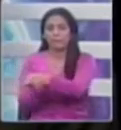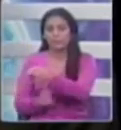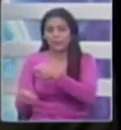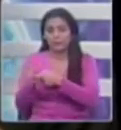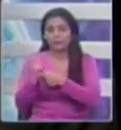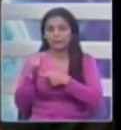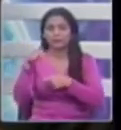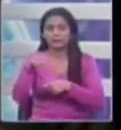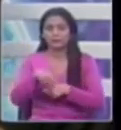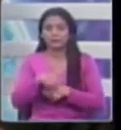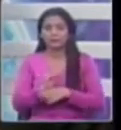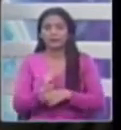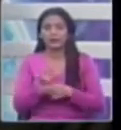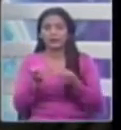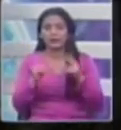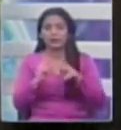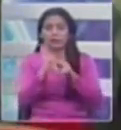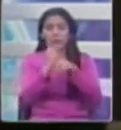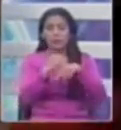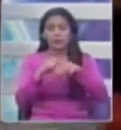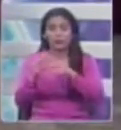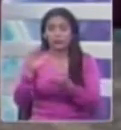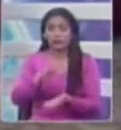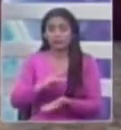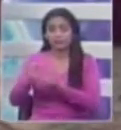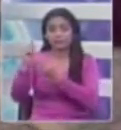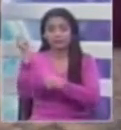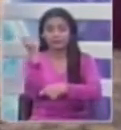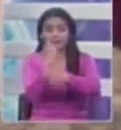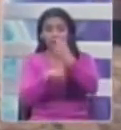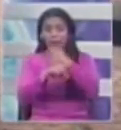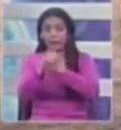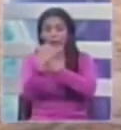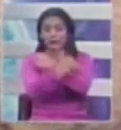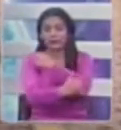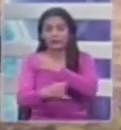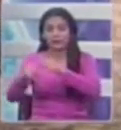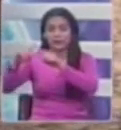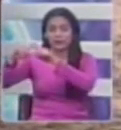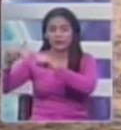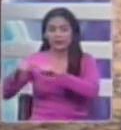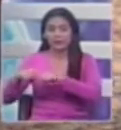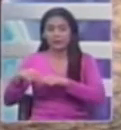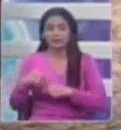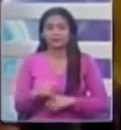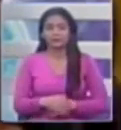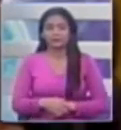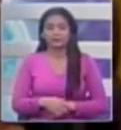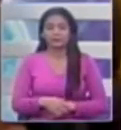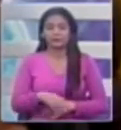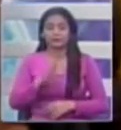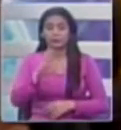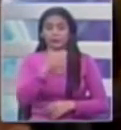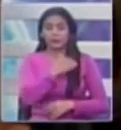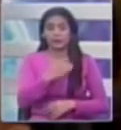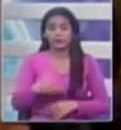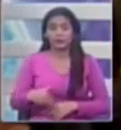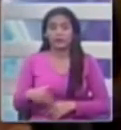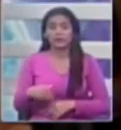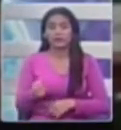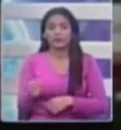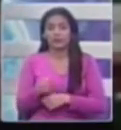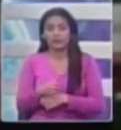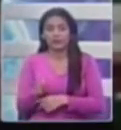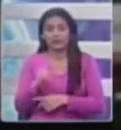la exportación o los productos exportables. Bruno Leone, presidente nacional de la Cámara Pesquera, indicó los beneficios que tiene ahora el sector gracias